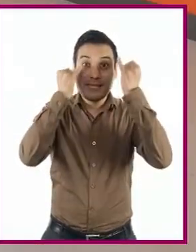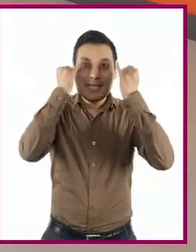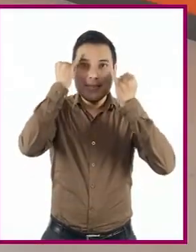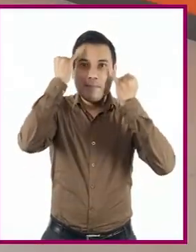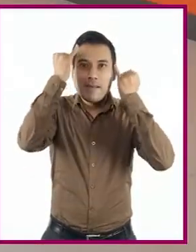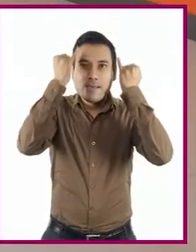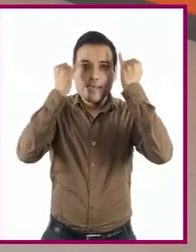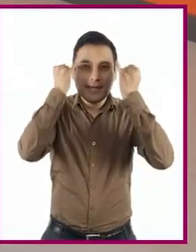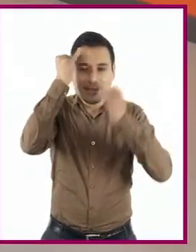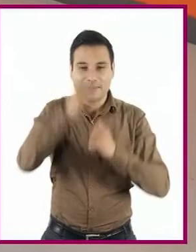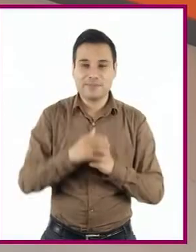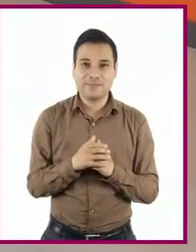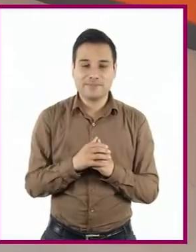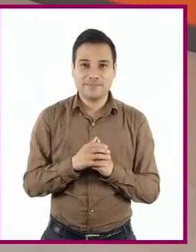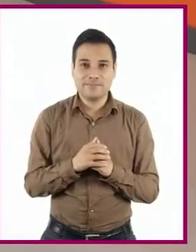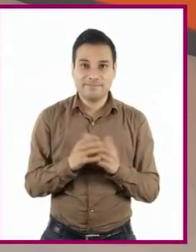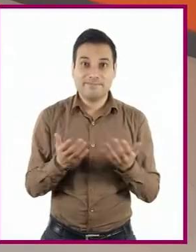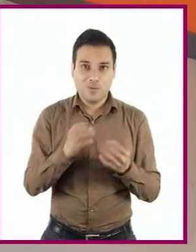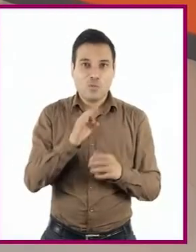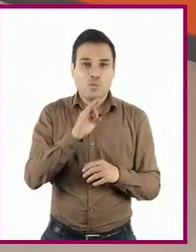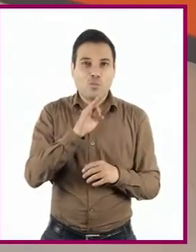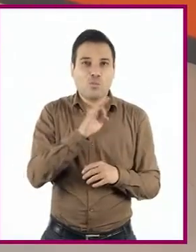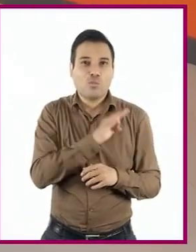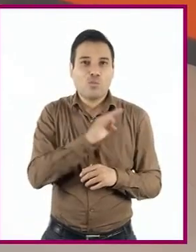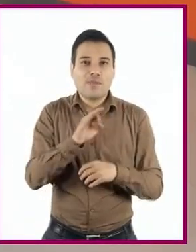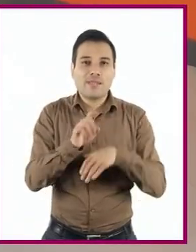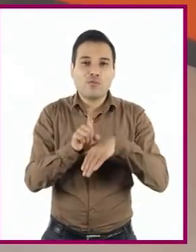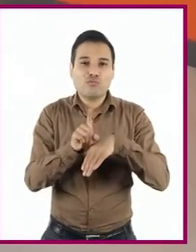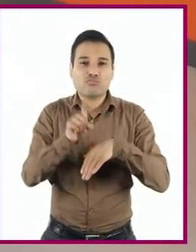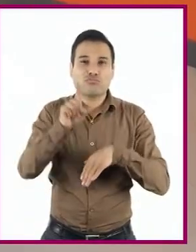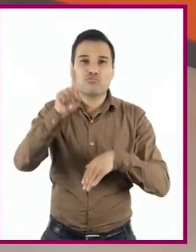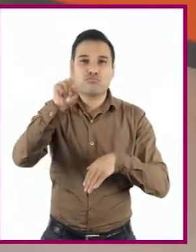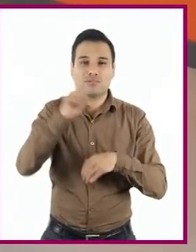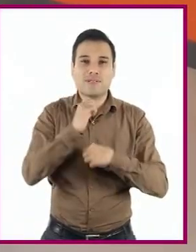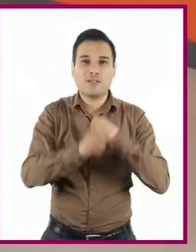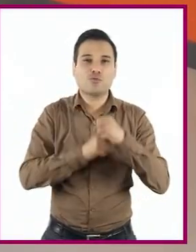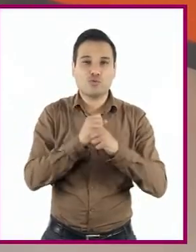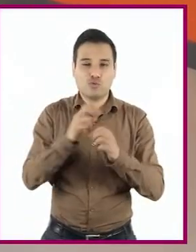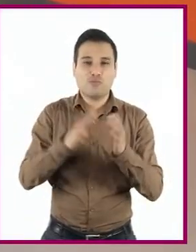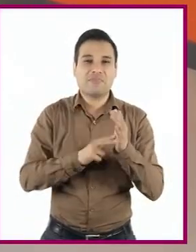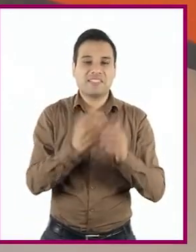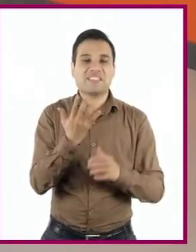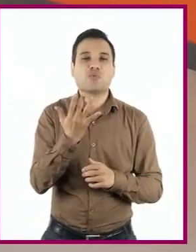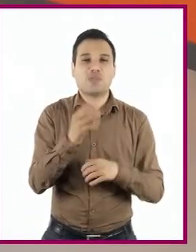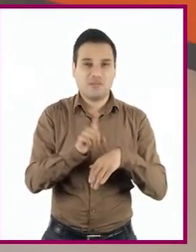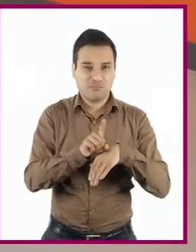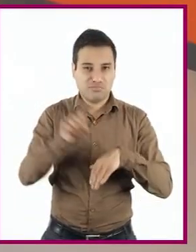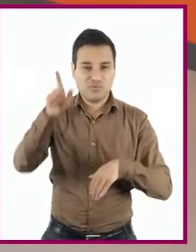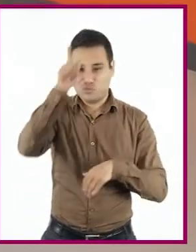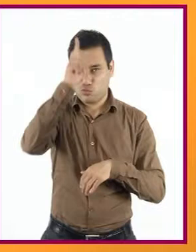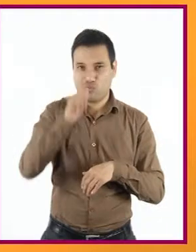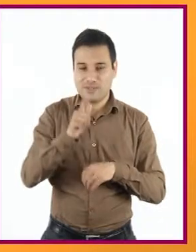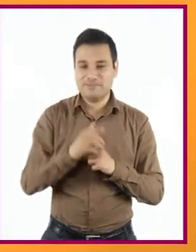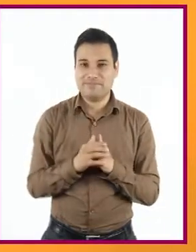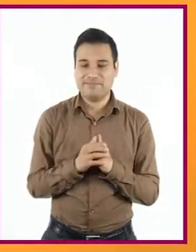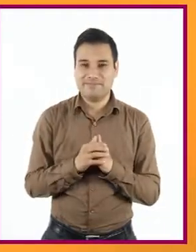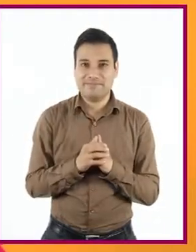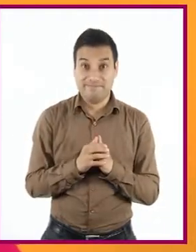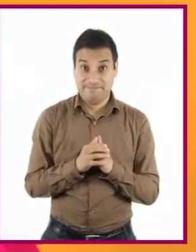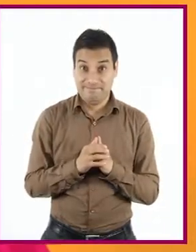imaginar. Vamos a poder viajar en la Luna. En 2050 se va a hablar de los grandes viajes que se van a dar a la Luna. Pero sobre